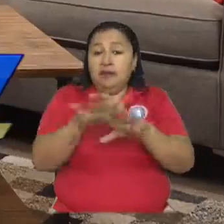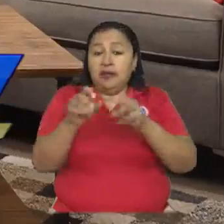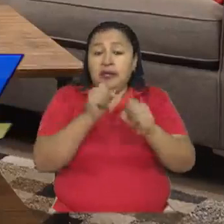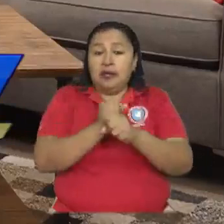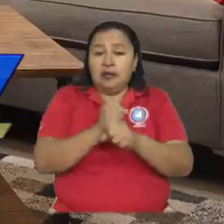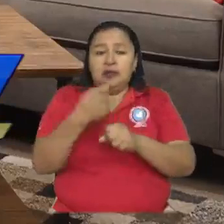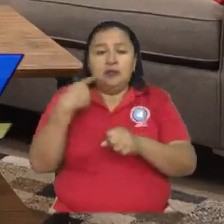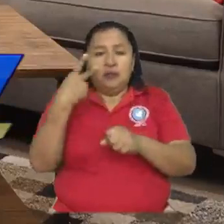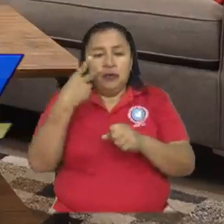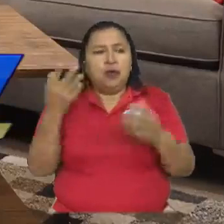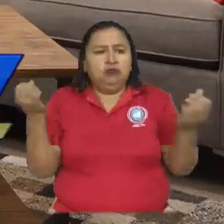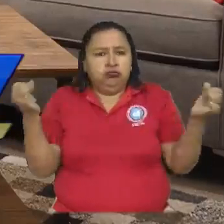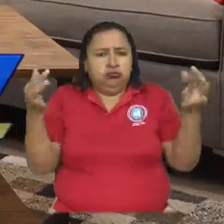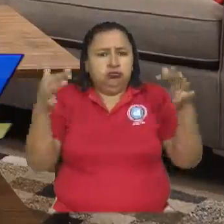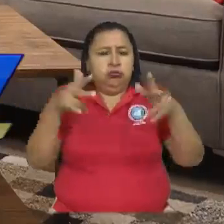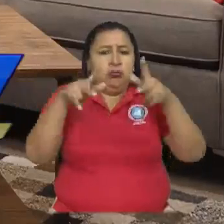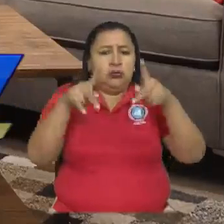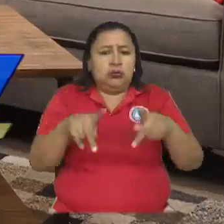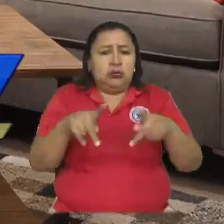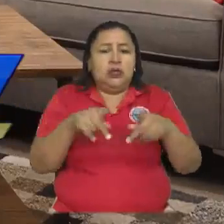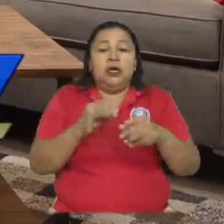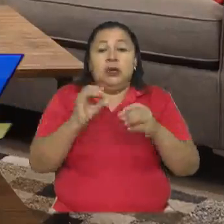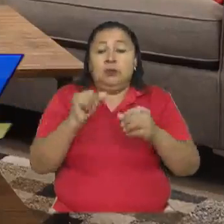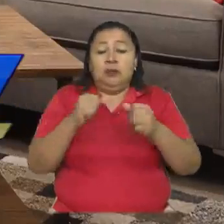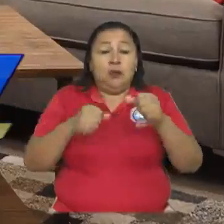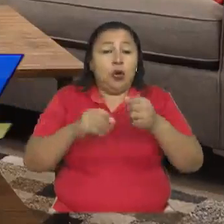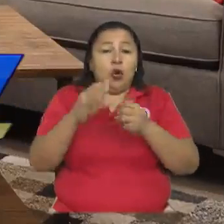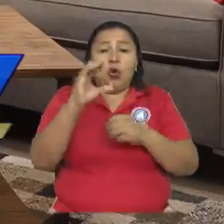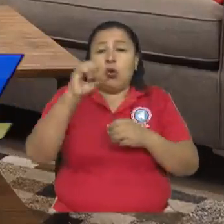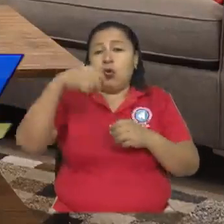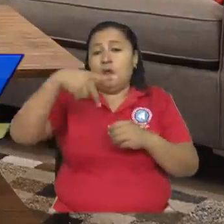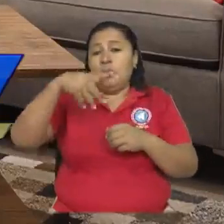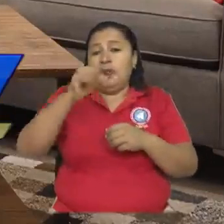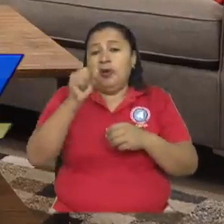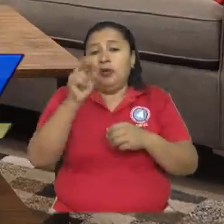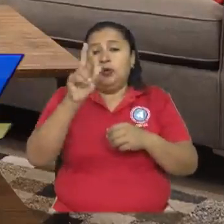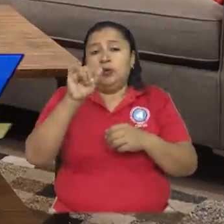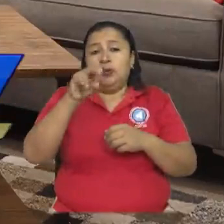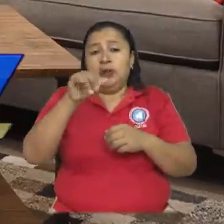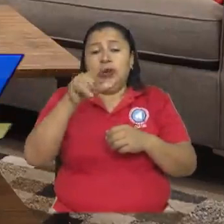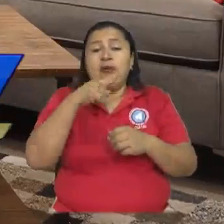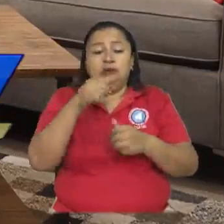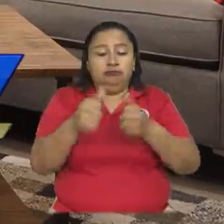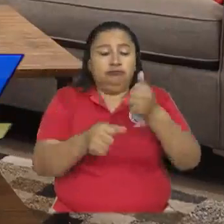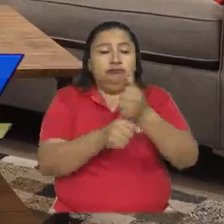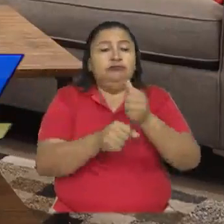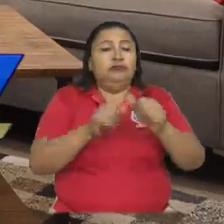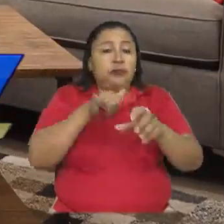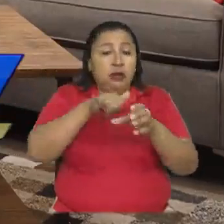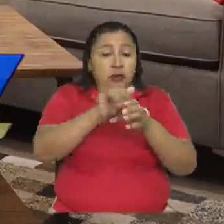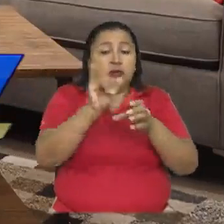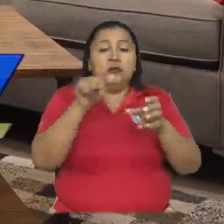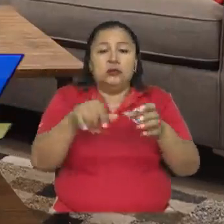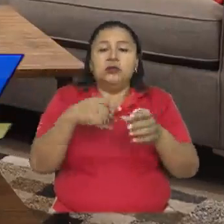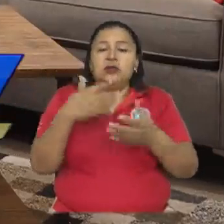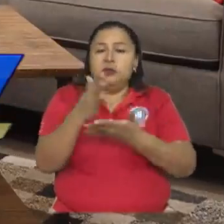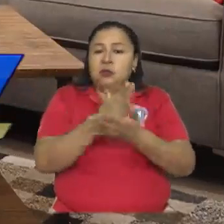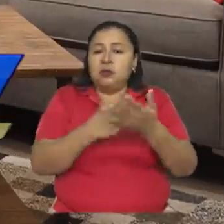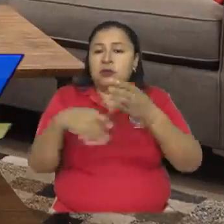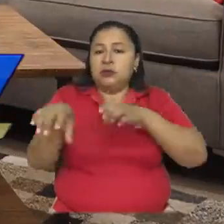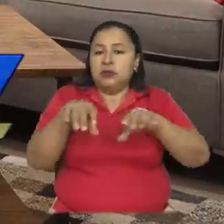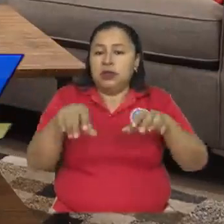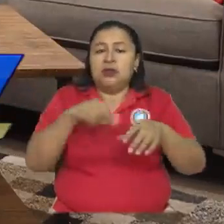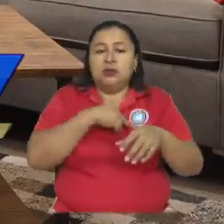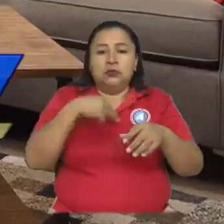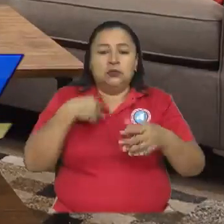se desbordó las copatronales, como le llaman ellos, okay, ¿verdad? Entonces, esa es parte de las actividades que